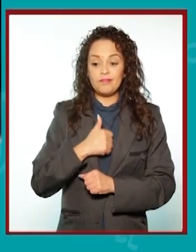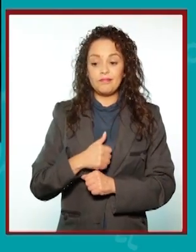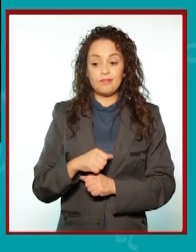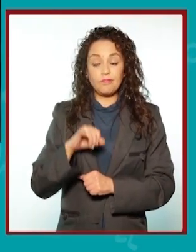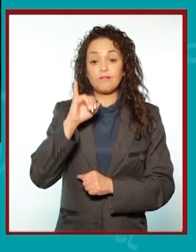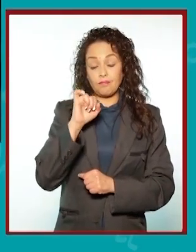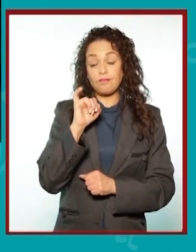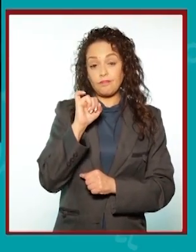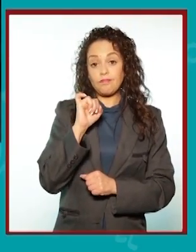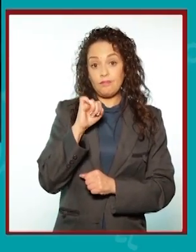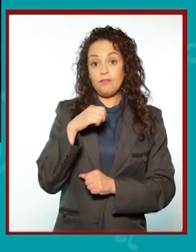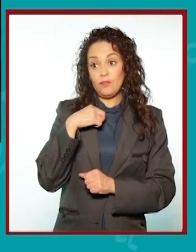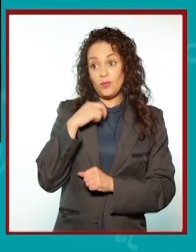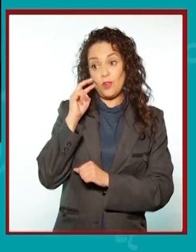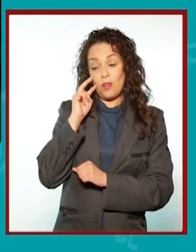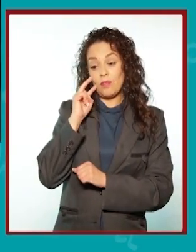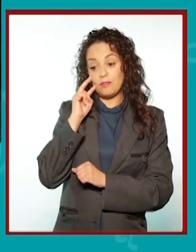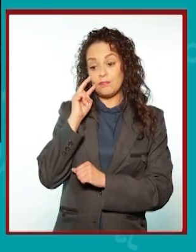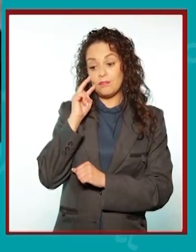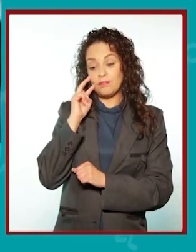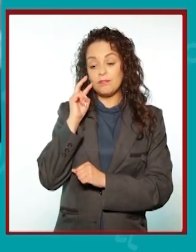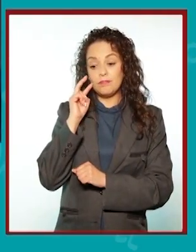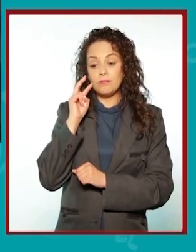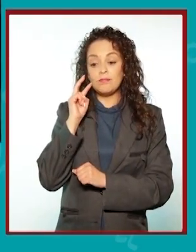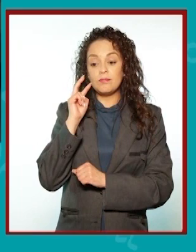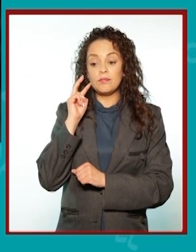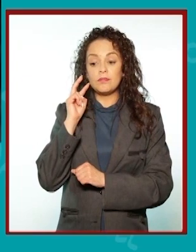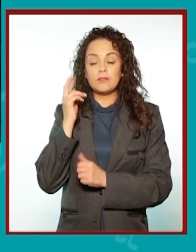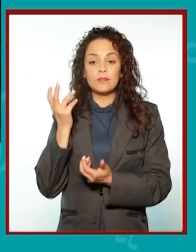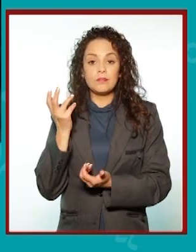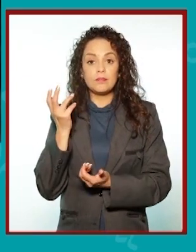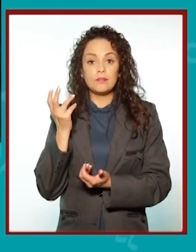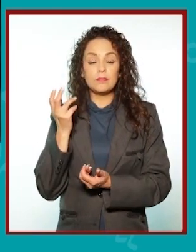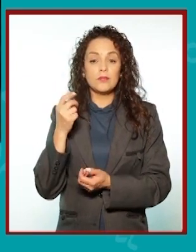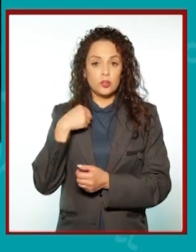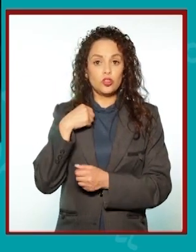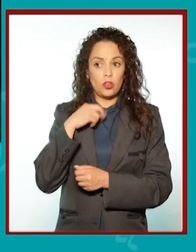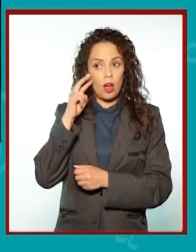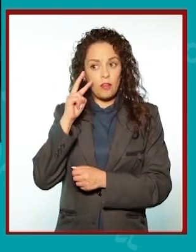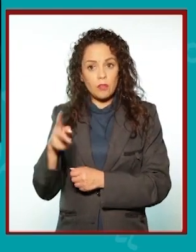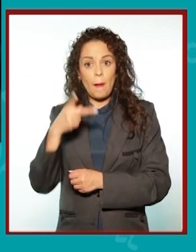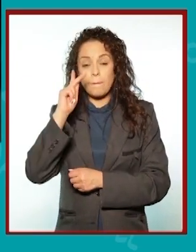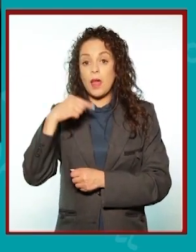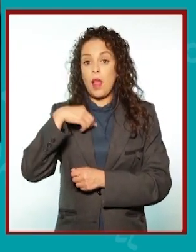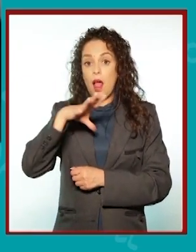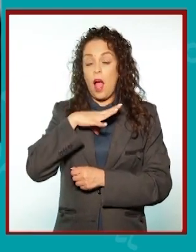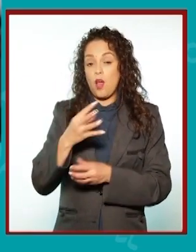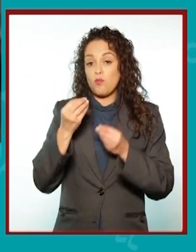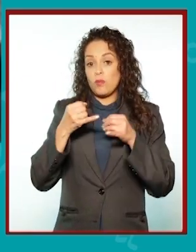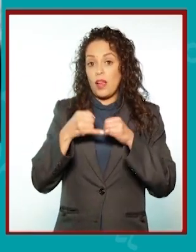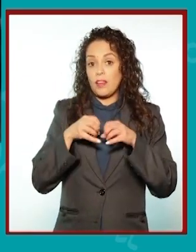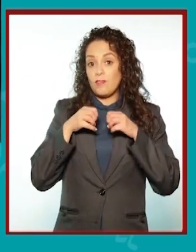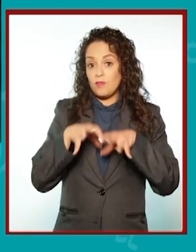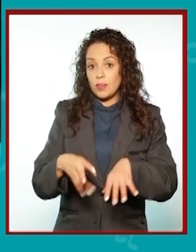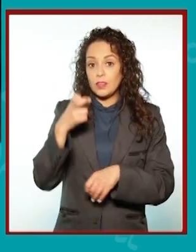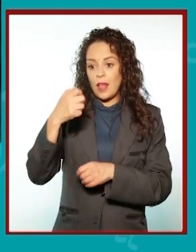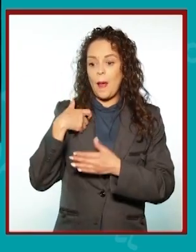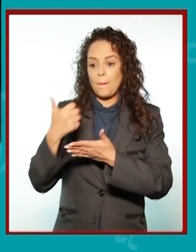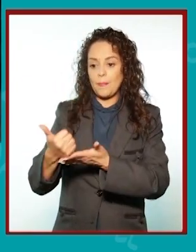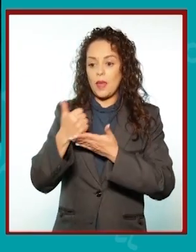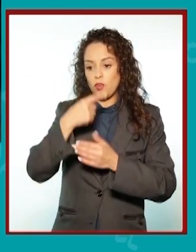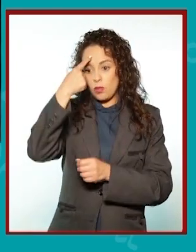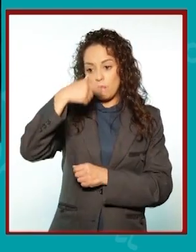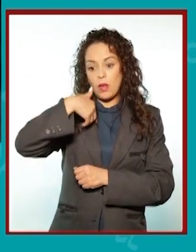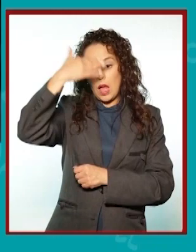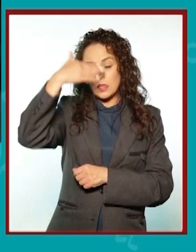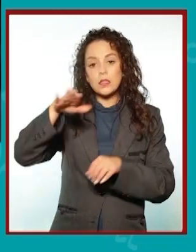Desafortunadamente, pues sí me ha pasado, pero ahora pues con toda la información con la que yo cuento, pues me